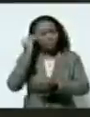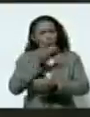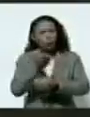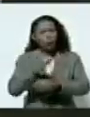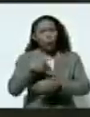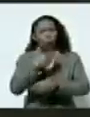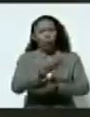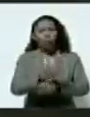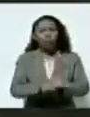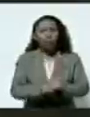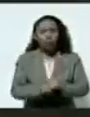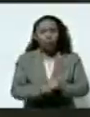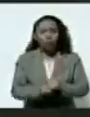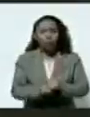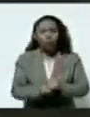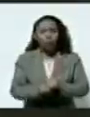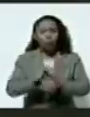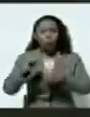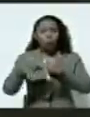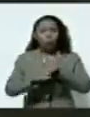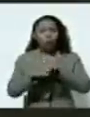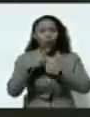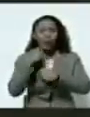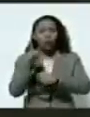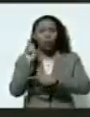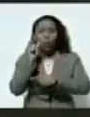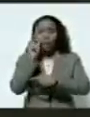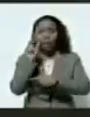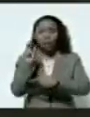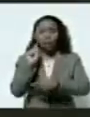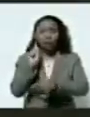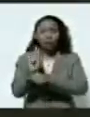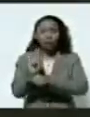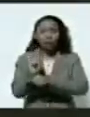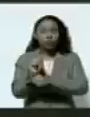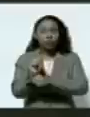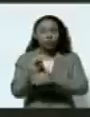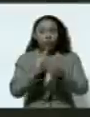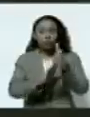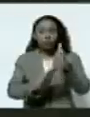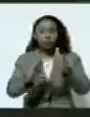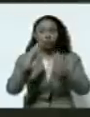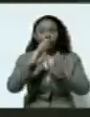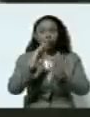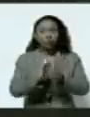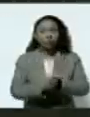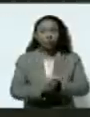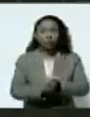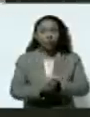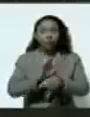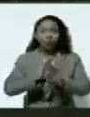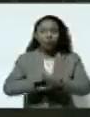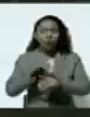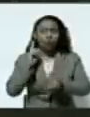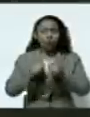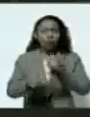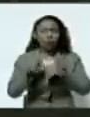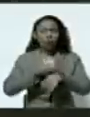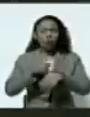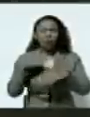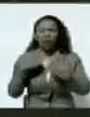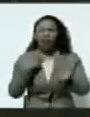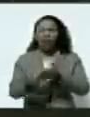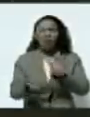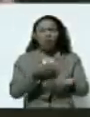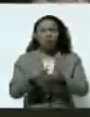cuando Alimaña le dijo a Quiñones, y ahora vamos para arriba. Porque en última instancia, ¿qué le importa al gobierno